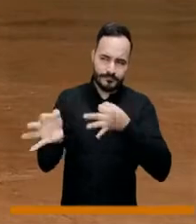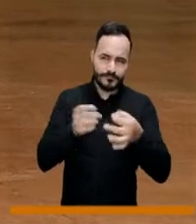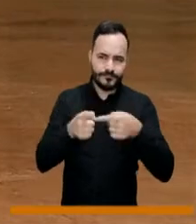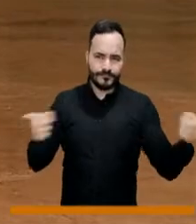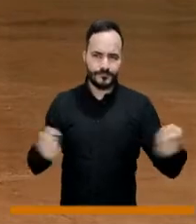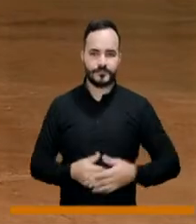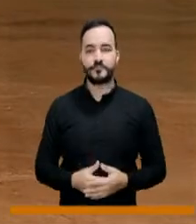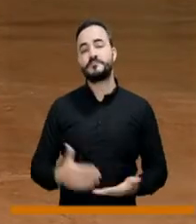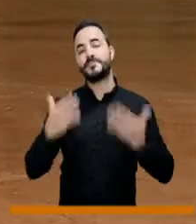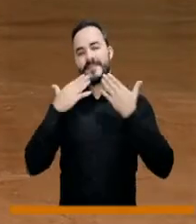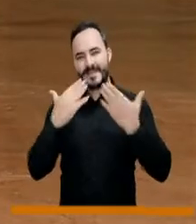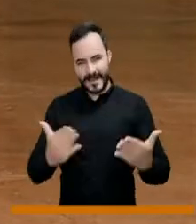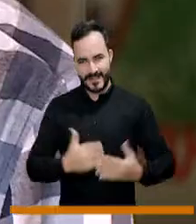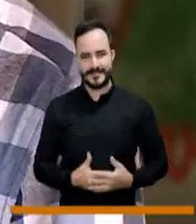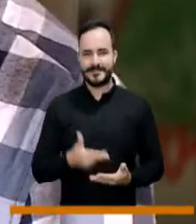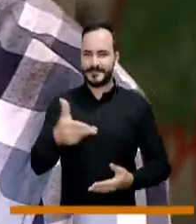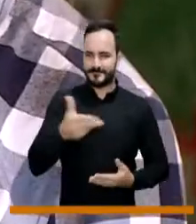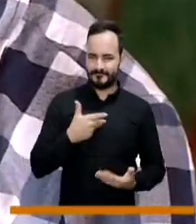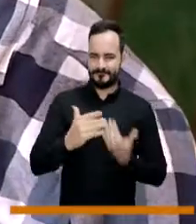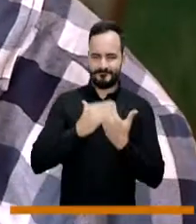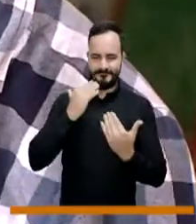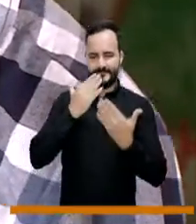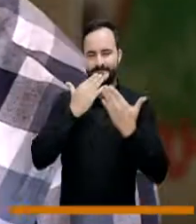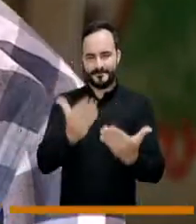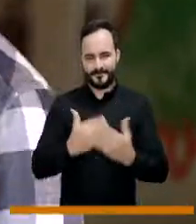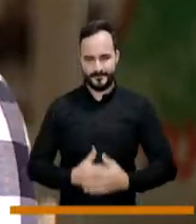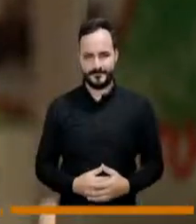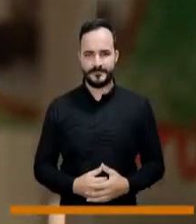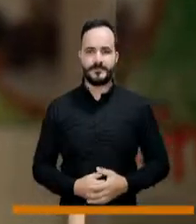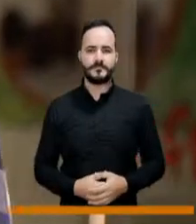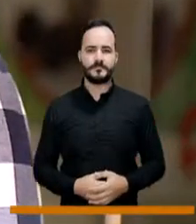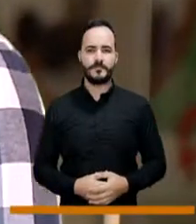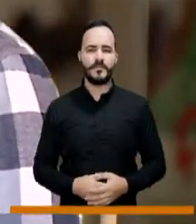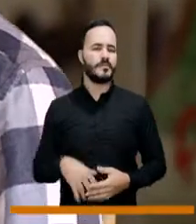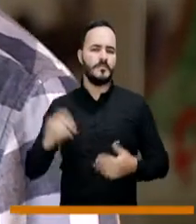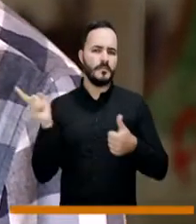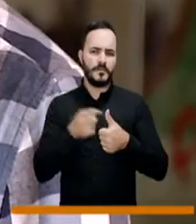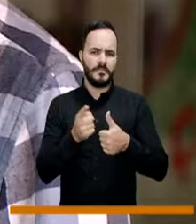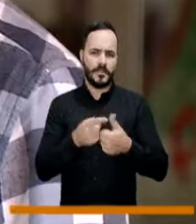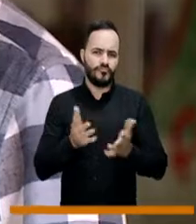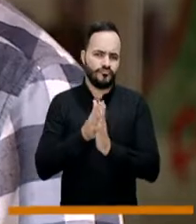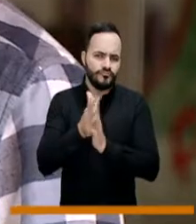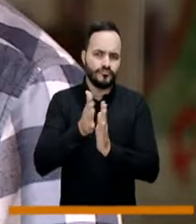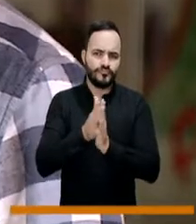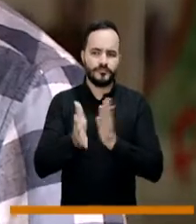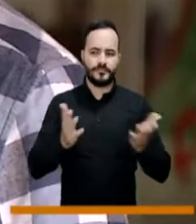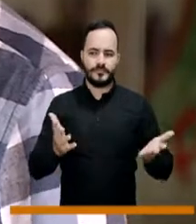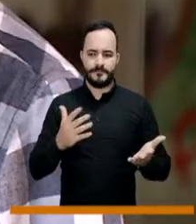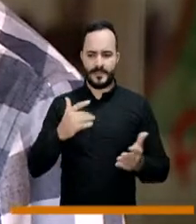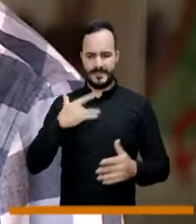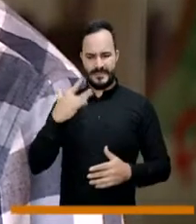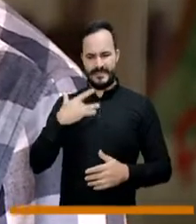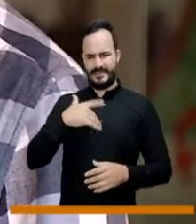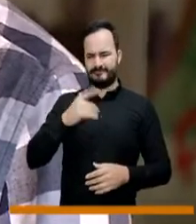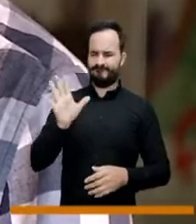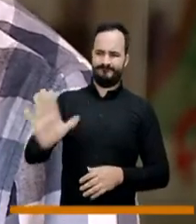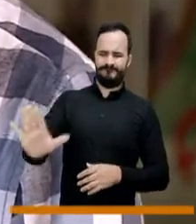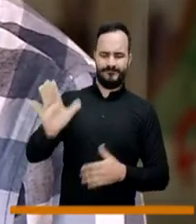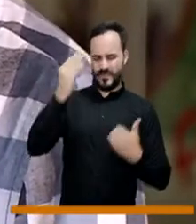que resulta ser un derecho. Bueno, hola, muchas gracias por la invitación. Bueno, empezaría por decir que